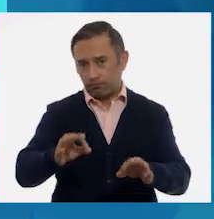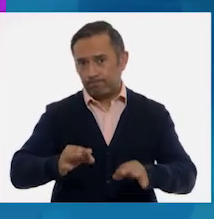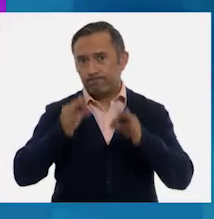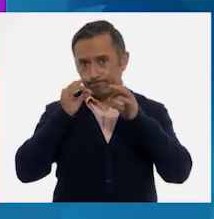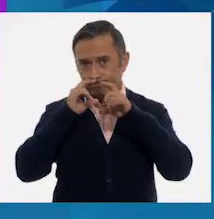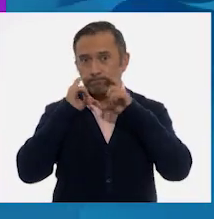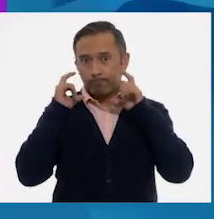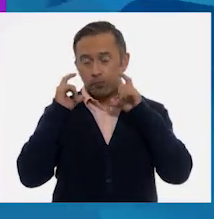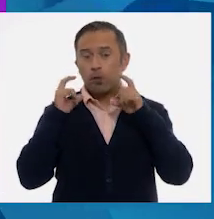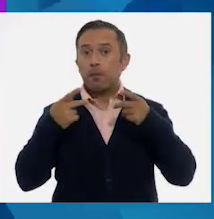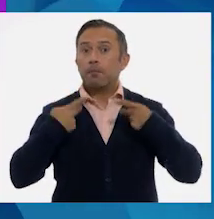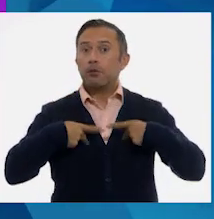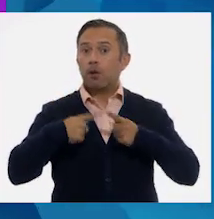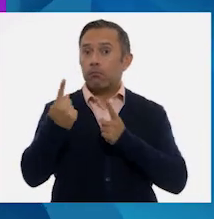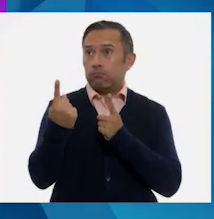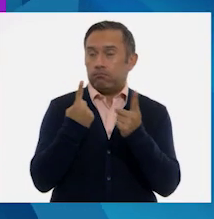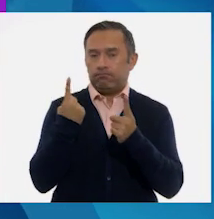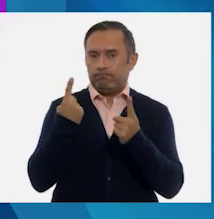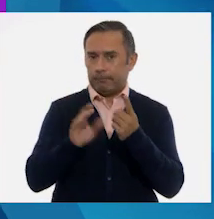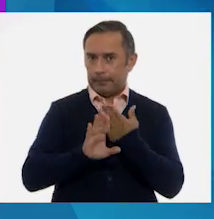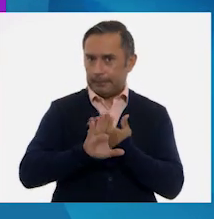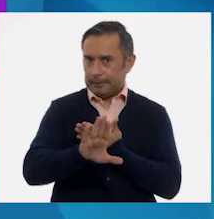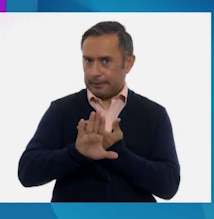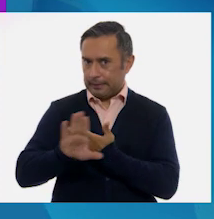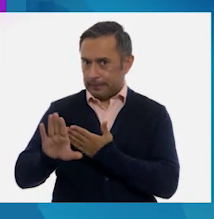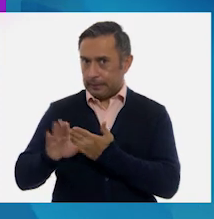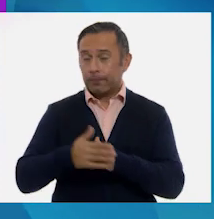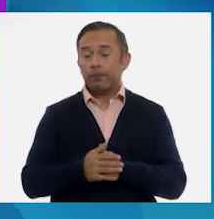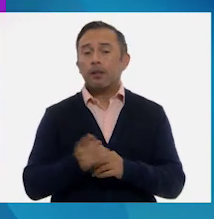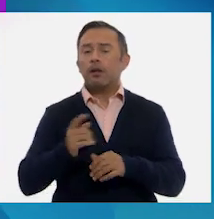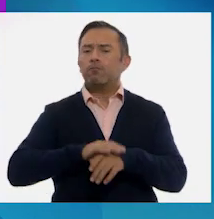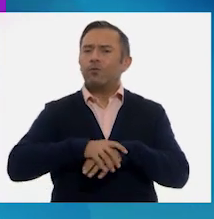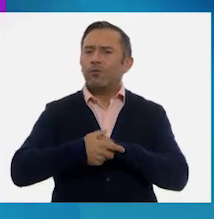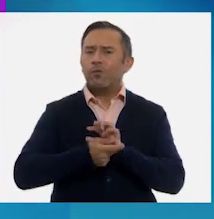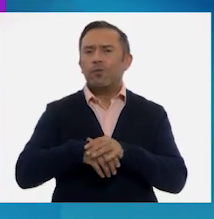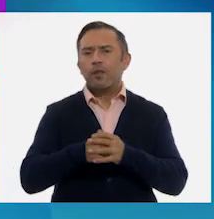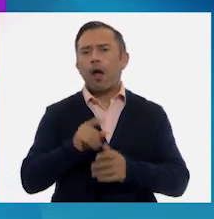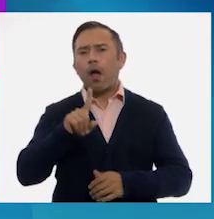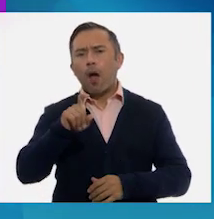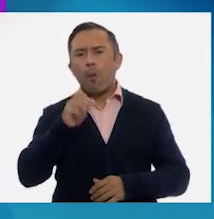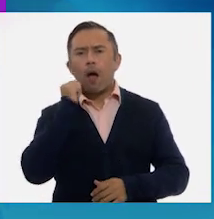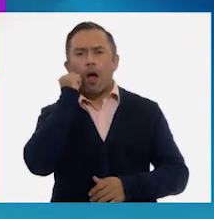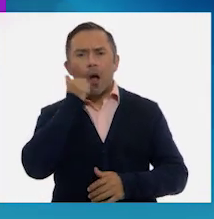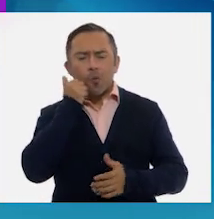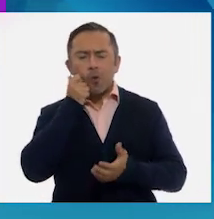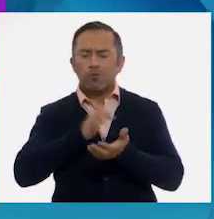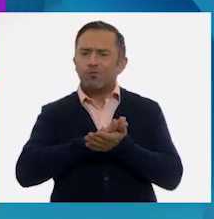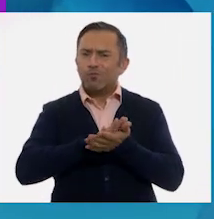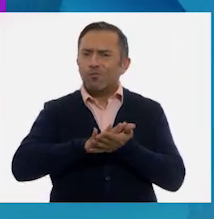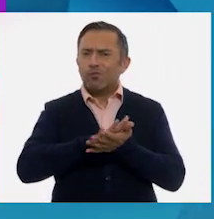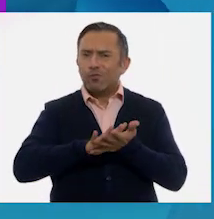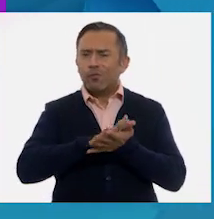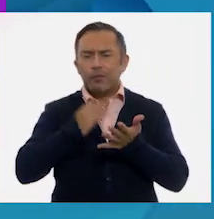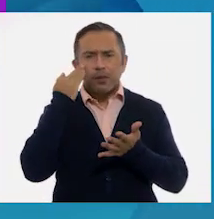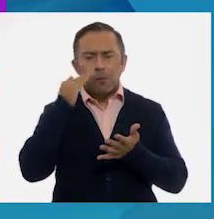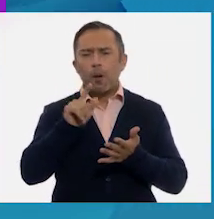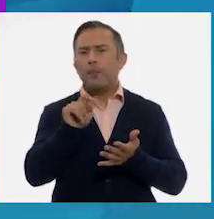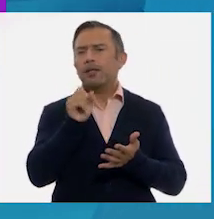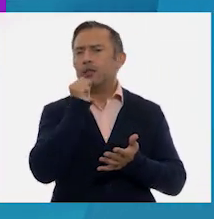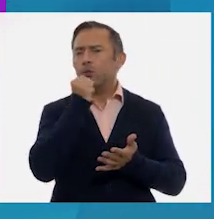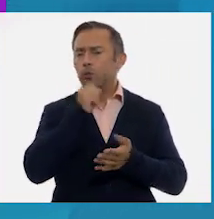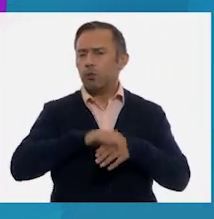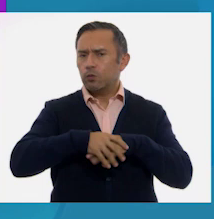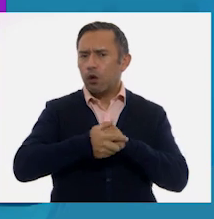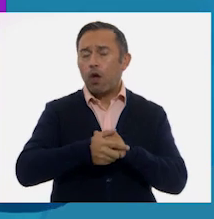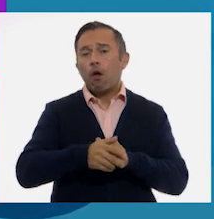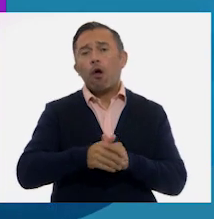distancia. Lávate las manos muy seguido con agua y jabón por lo menos durante 20 segundos. O aplica